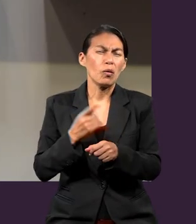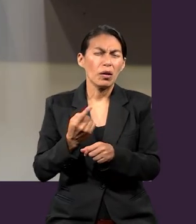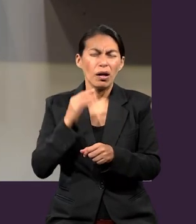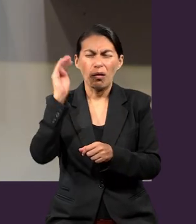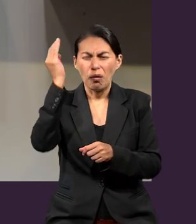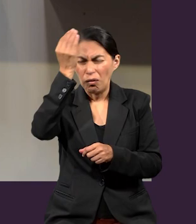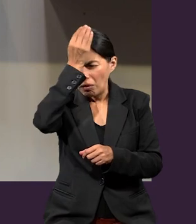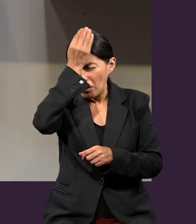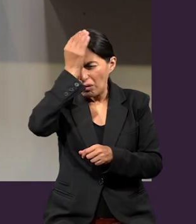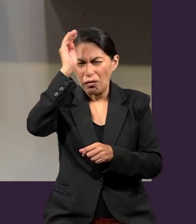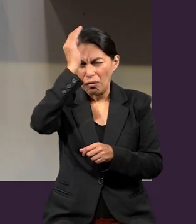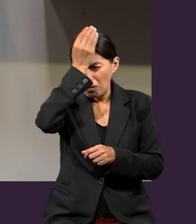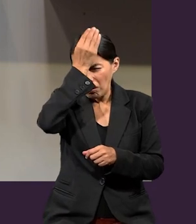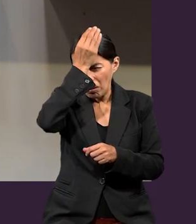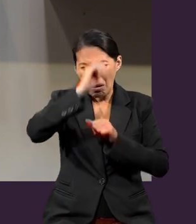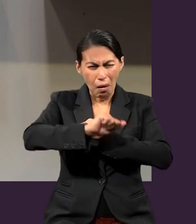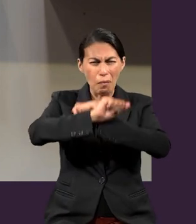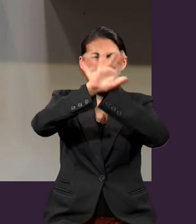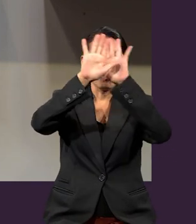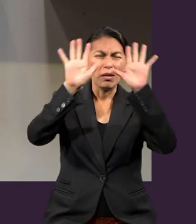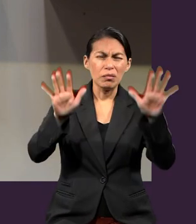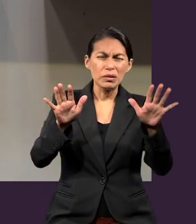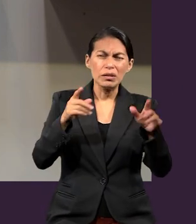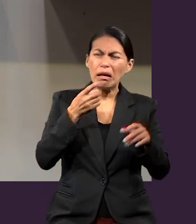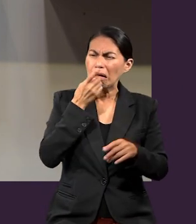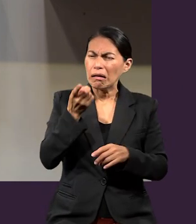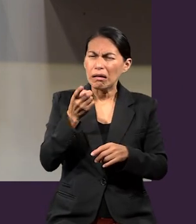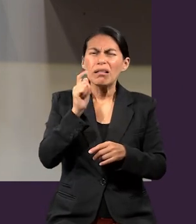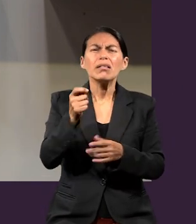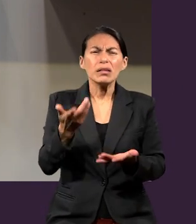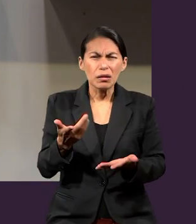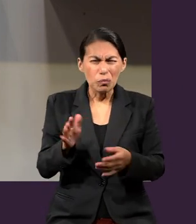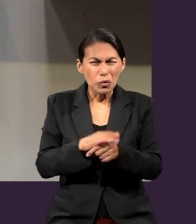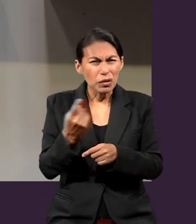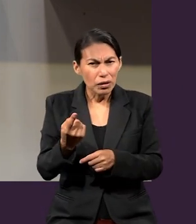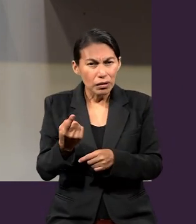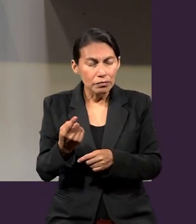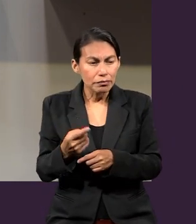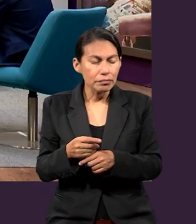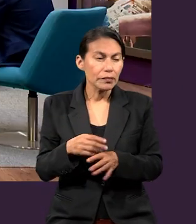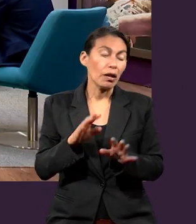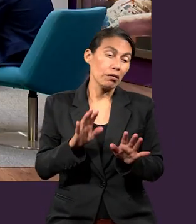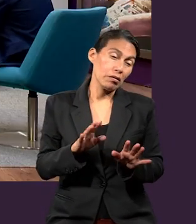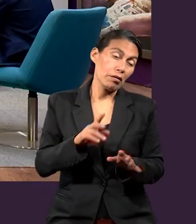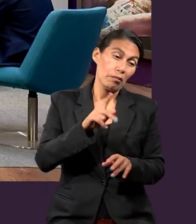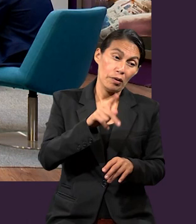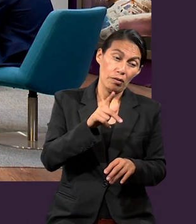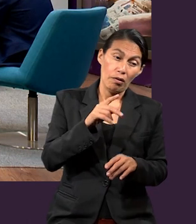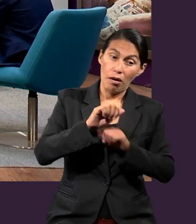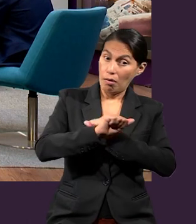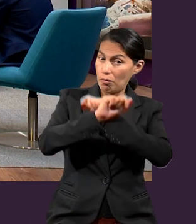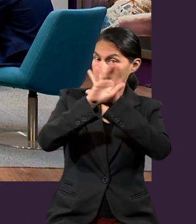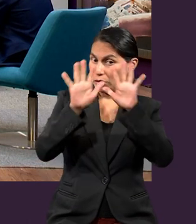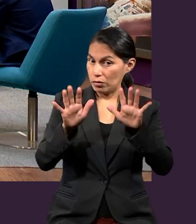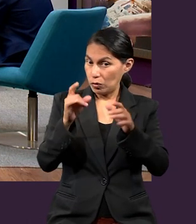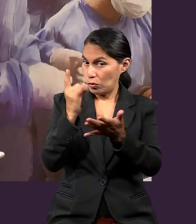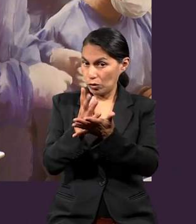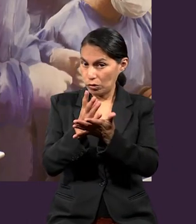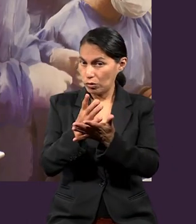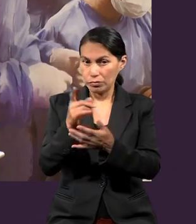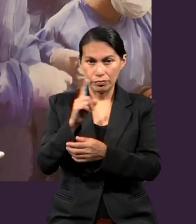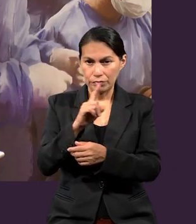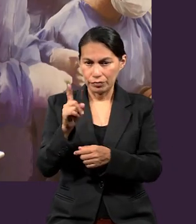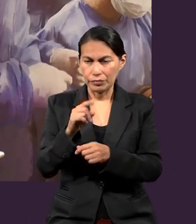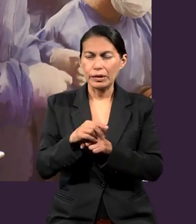¿Y por qué aparece tantas veces en el libro de Apocalipsis? Y qué curioso, que no solamente aparece muchas veces en el